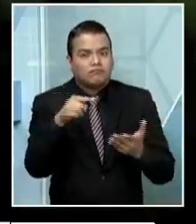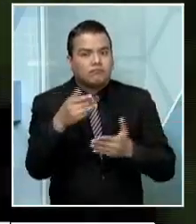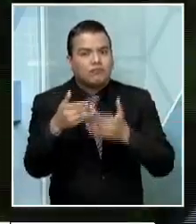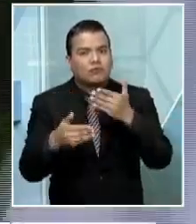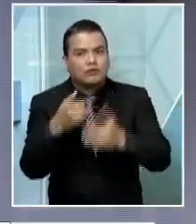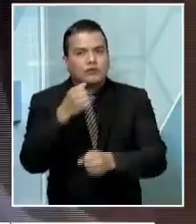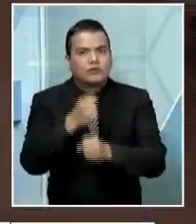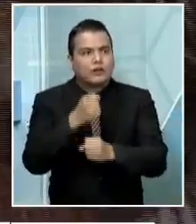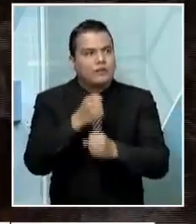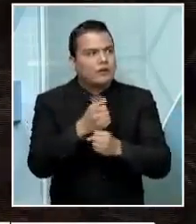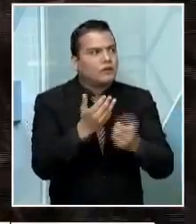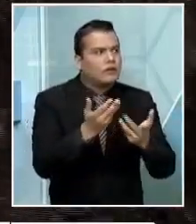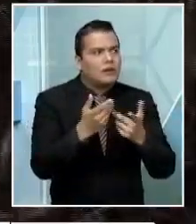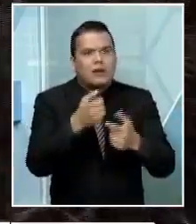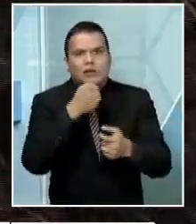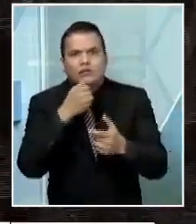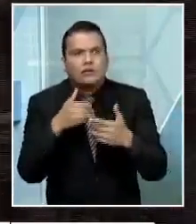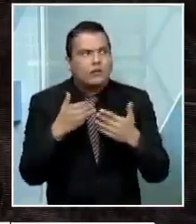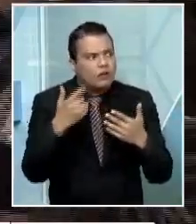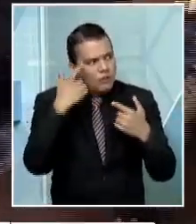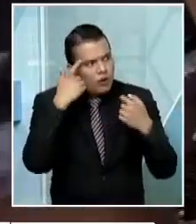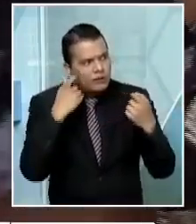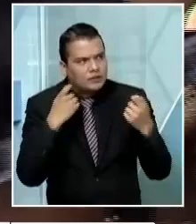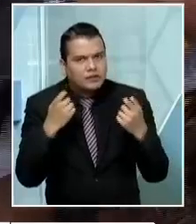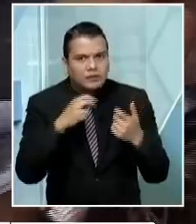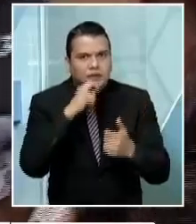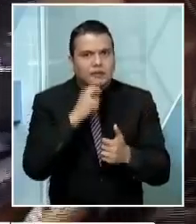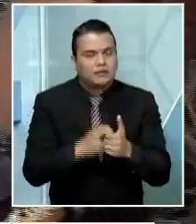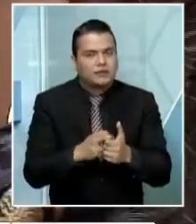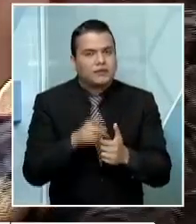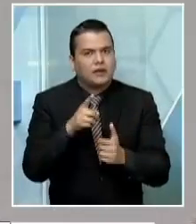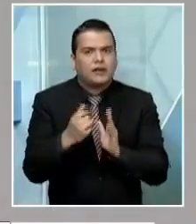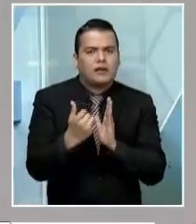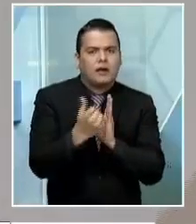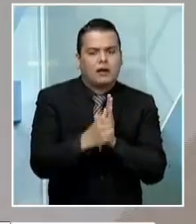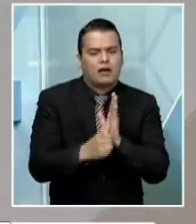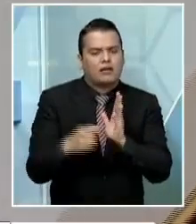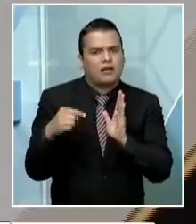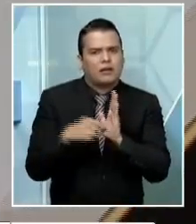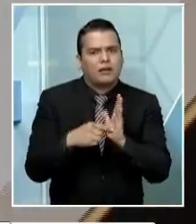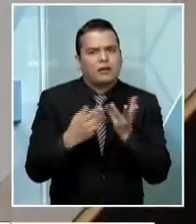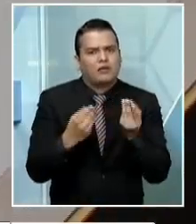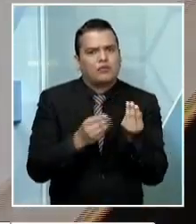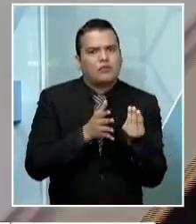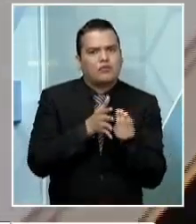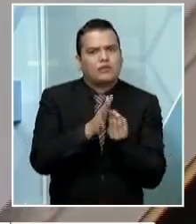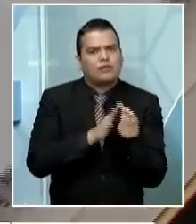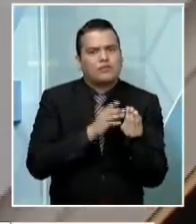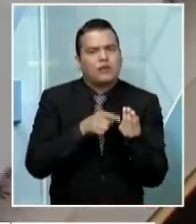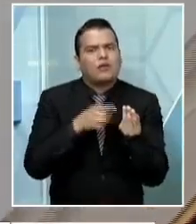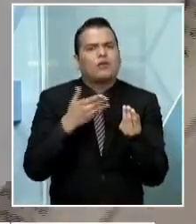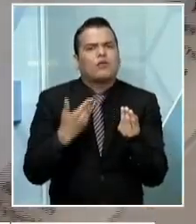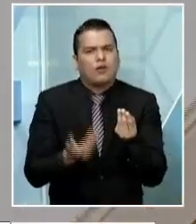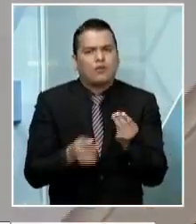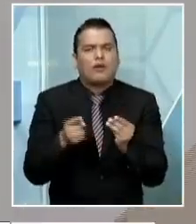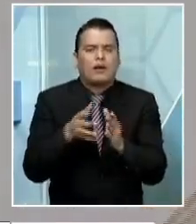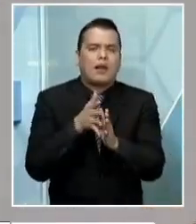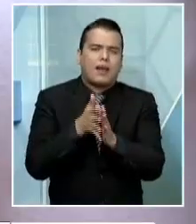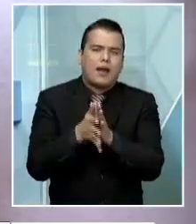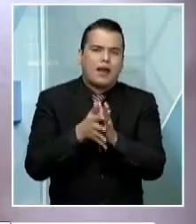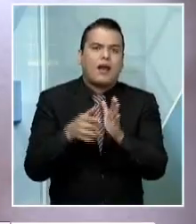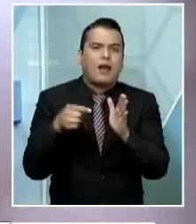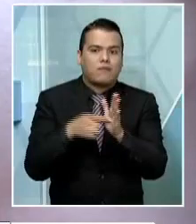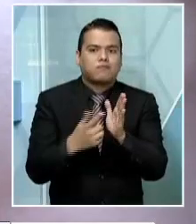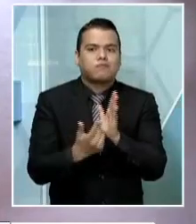poder conseguir una noticia, así como posturas polémicas respecto a cuál es la agenda que se debe ofrecer desde los medios de comunicación, se encontrarán a lo largo de las